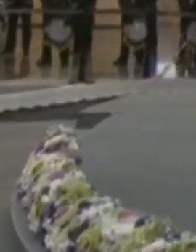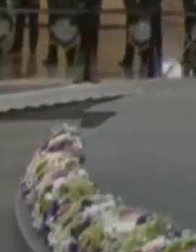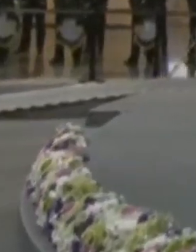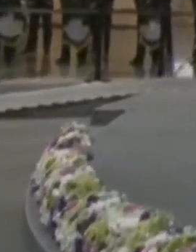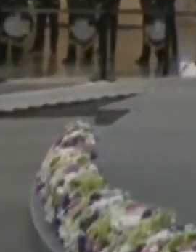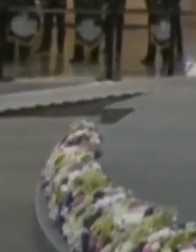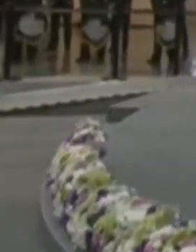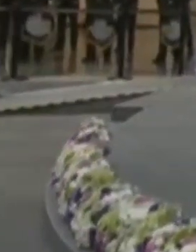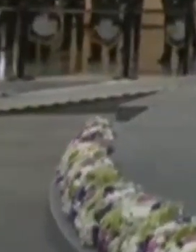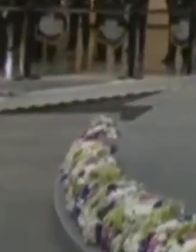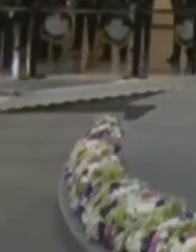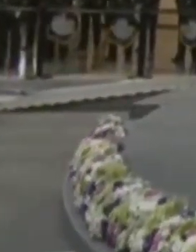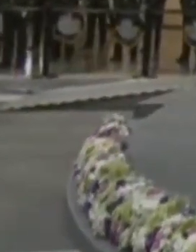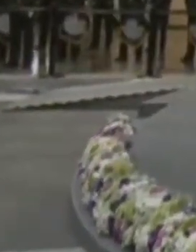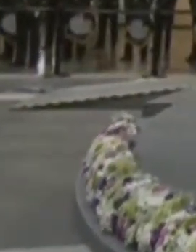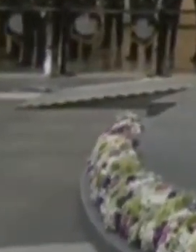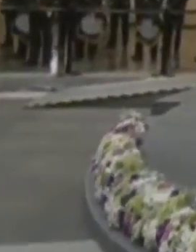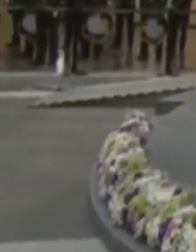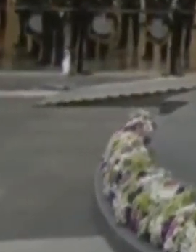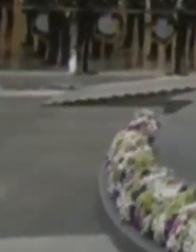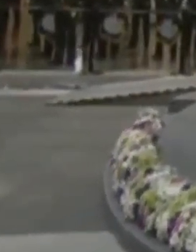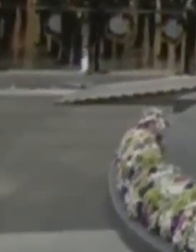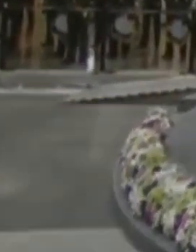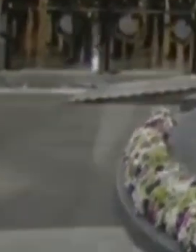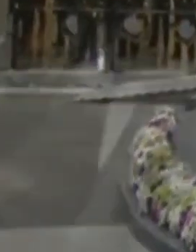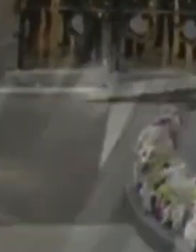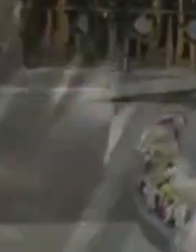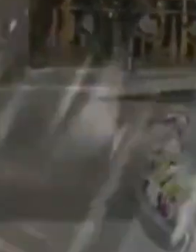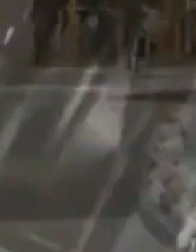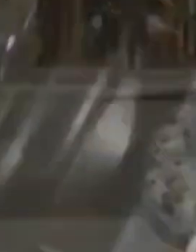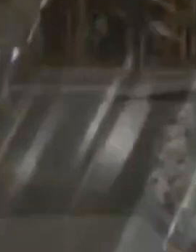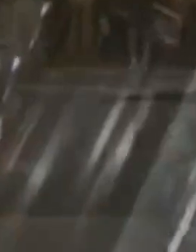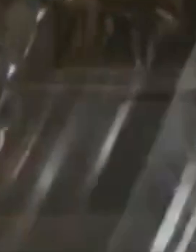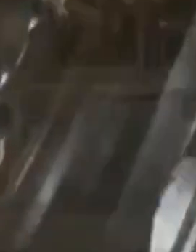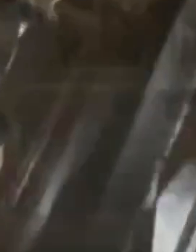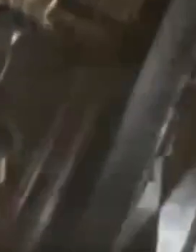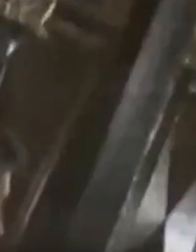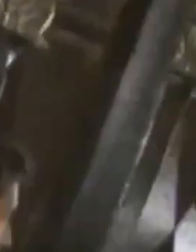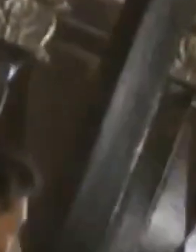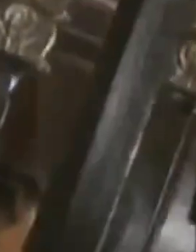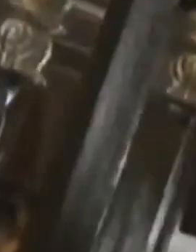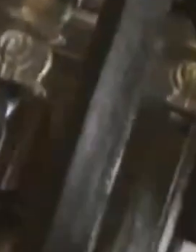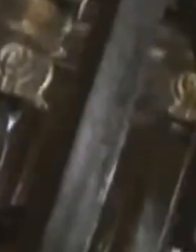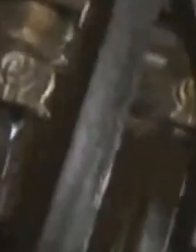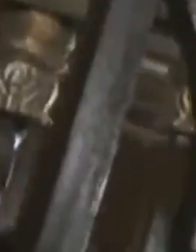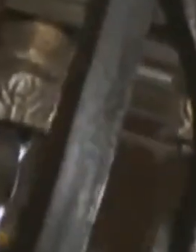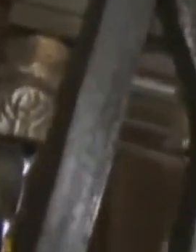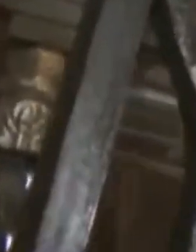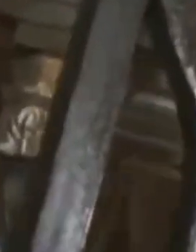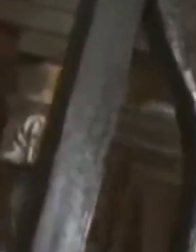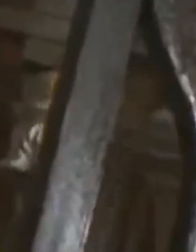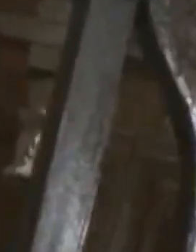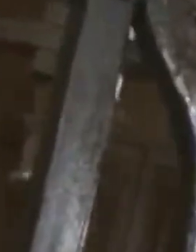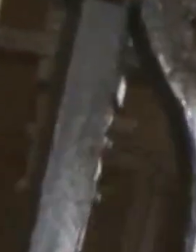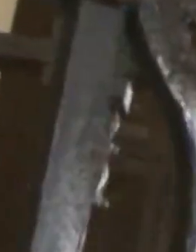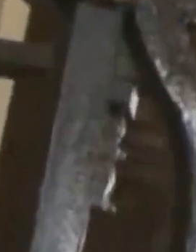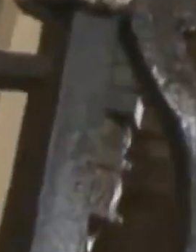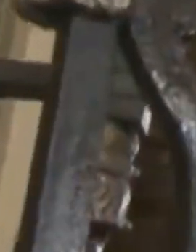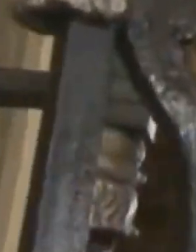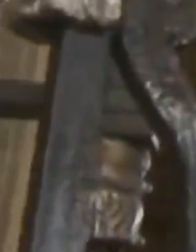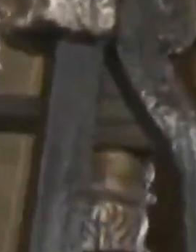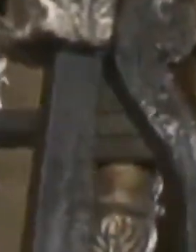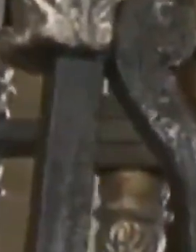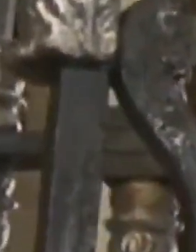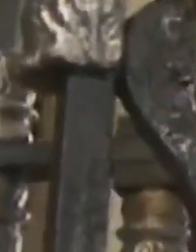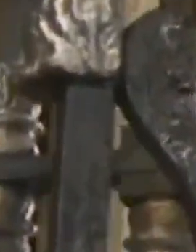por supuesto también tener de viva voz de la galardonada las apreciaciones en torno a la relevancia y la importancia